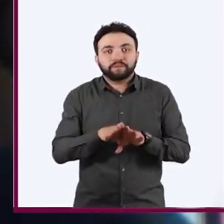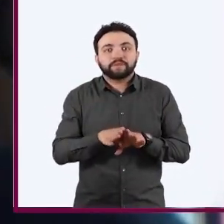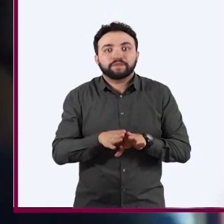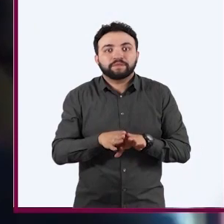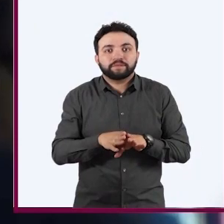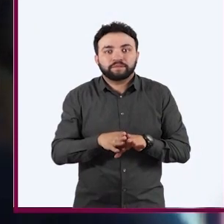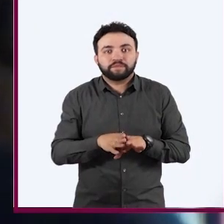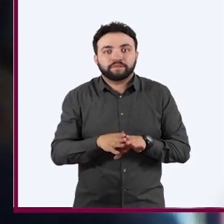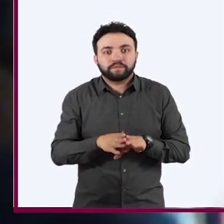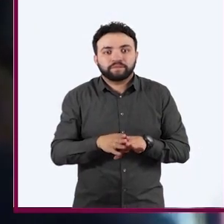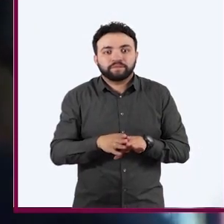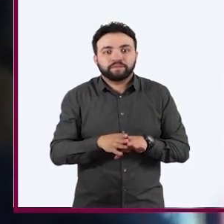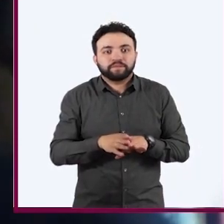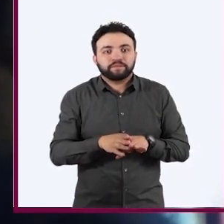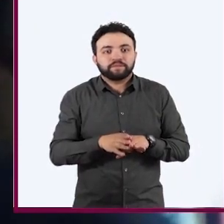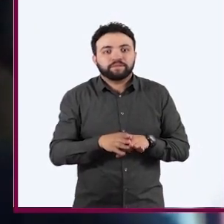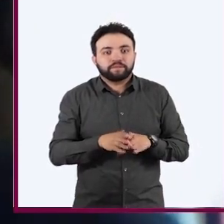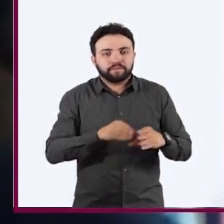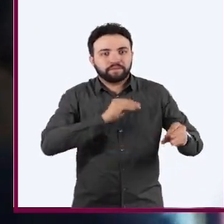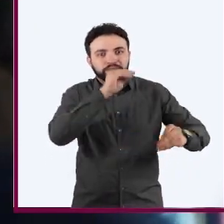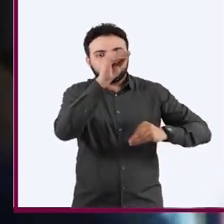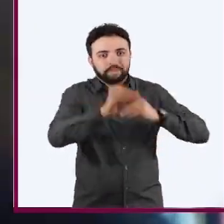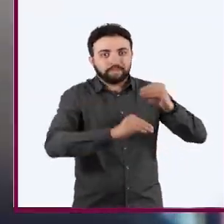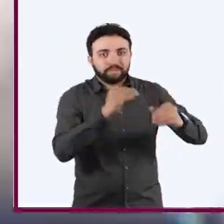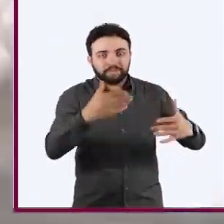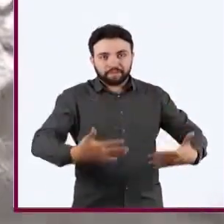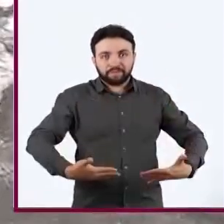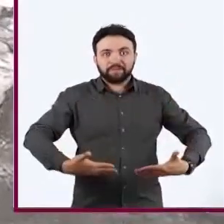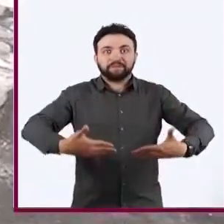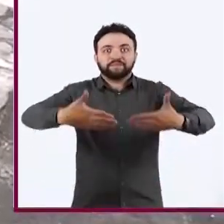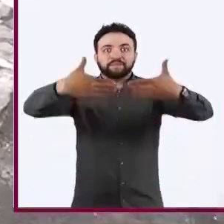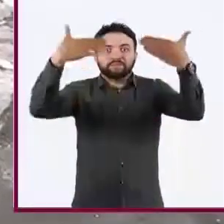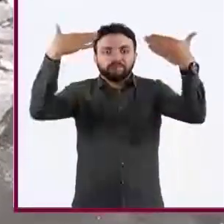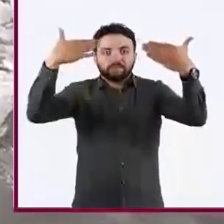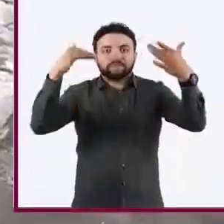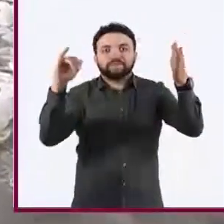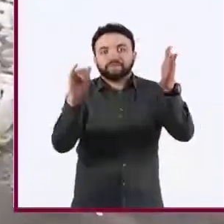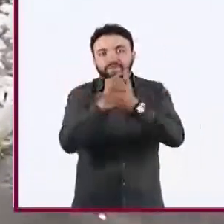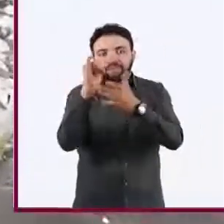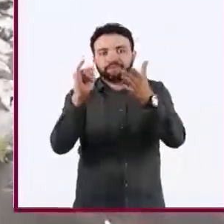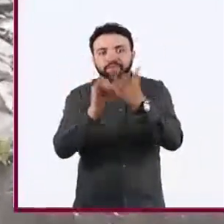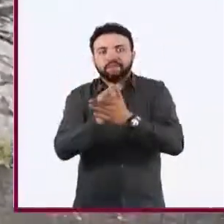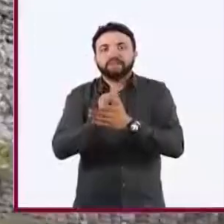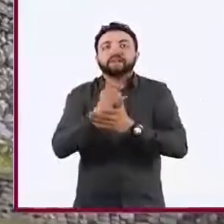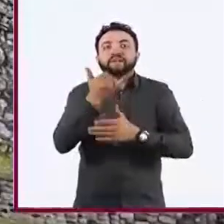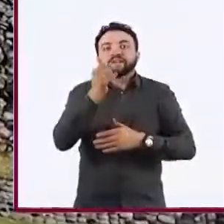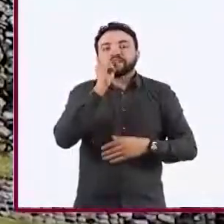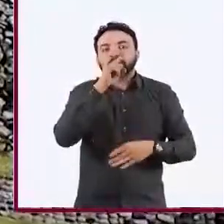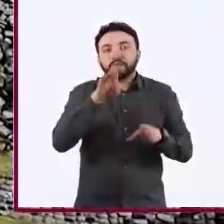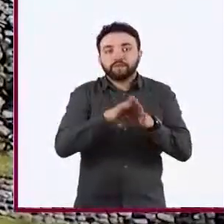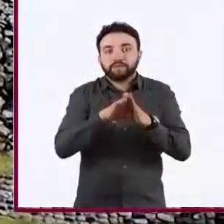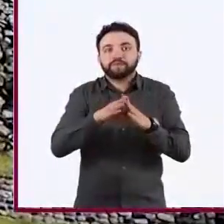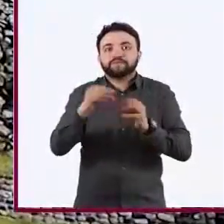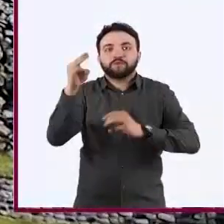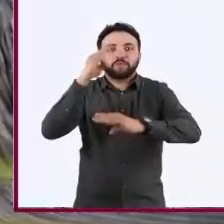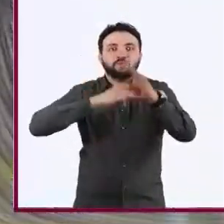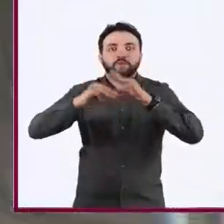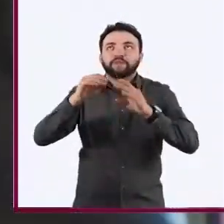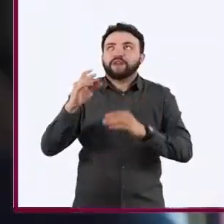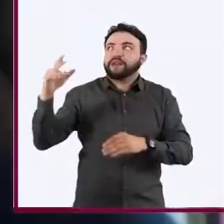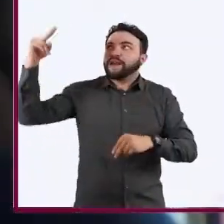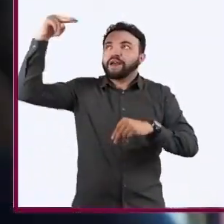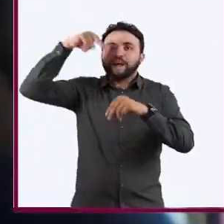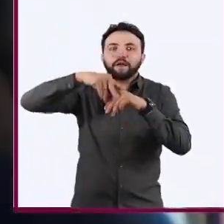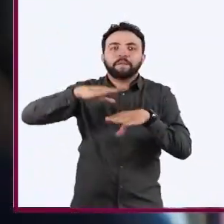permitió construir ciertos fosos y ciertas murallas, y además está en la cúspide de un cerro que es más fácilmente